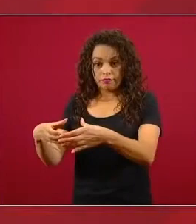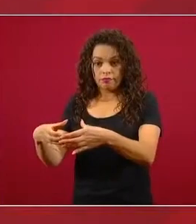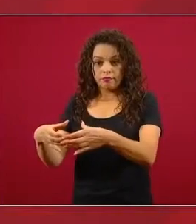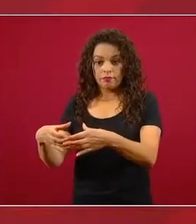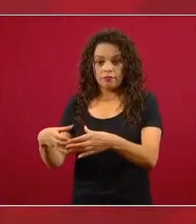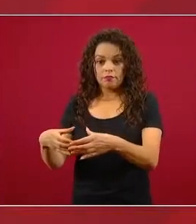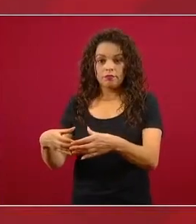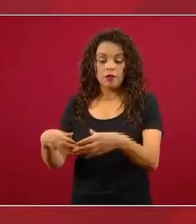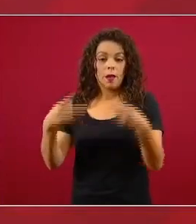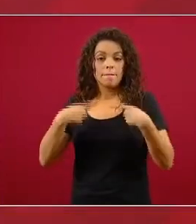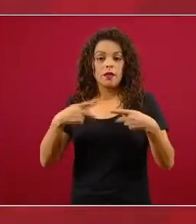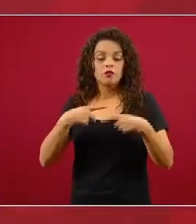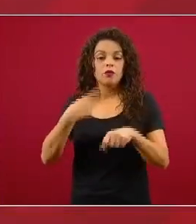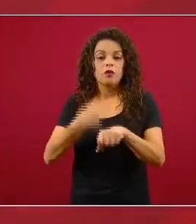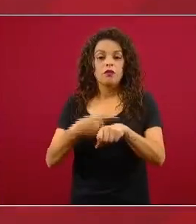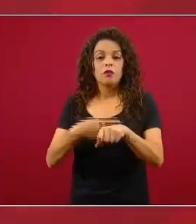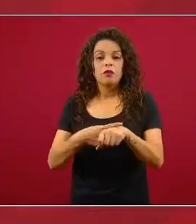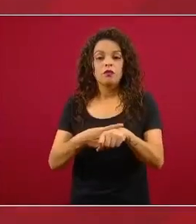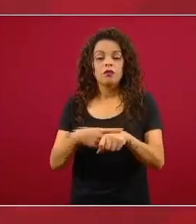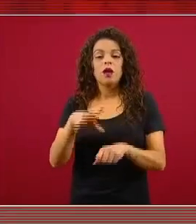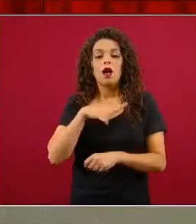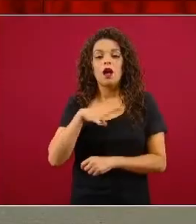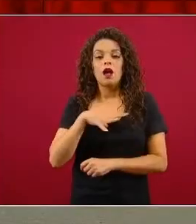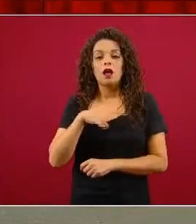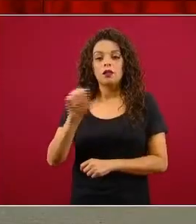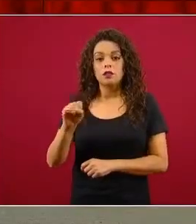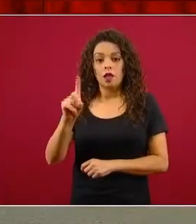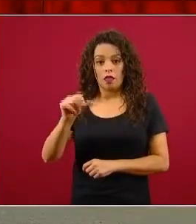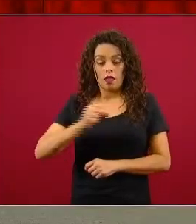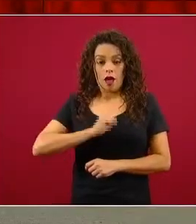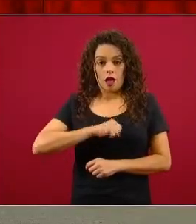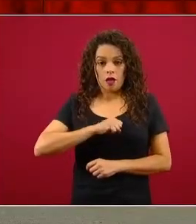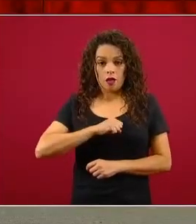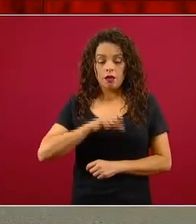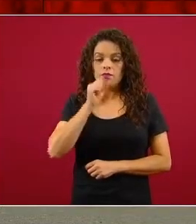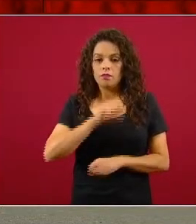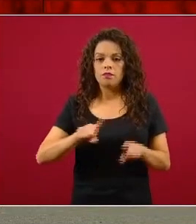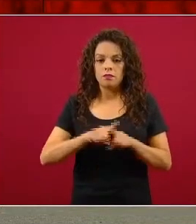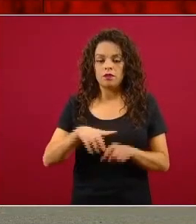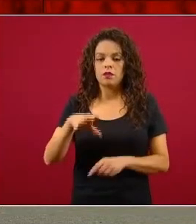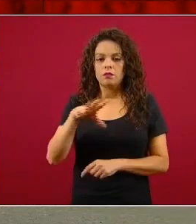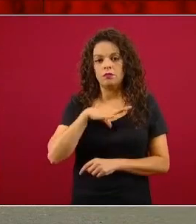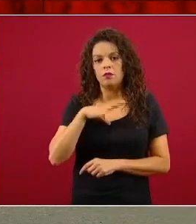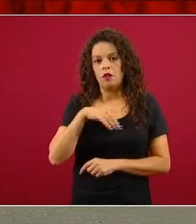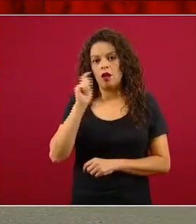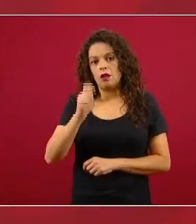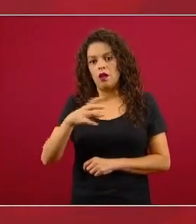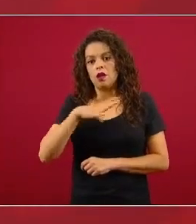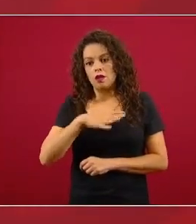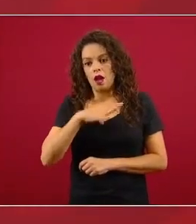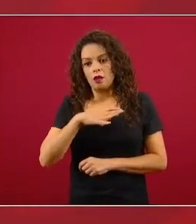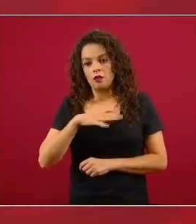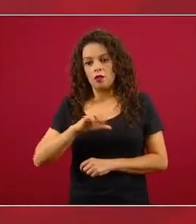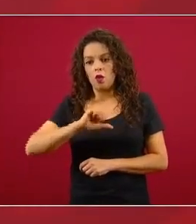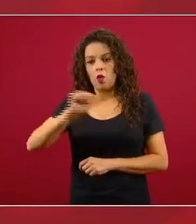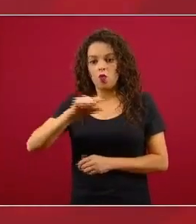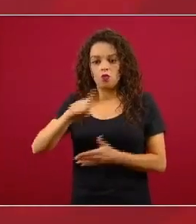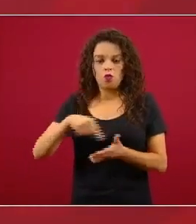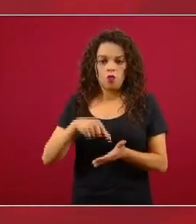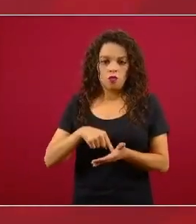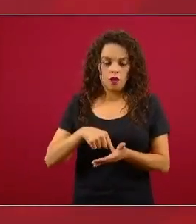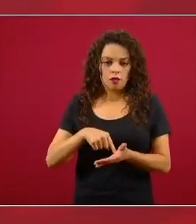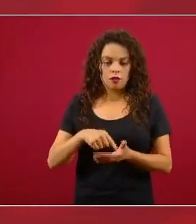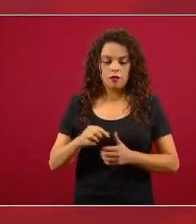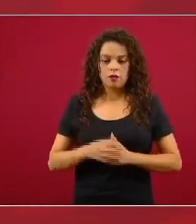personas que viven con VIH, hombres que viven con VIH, también pueden tener lesiones cancerosas en otras partes